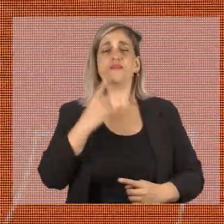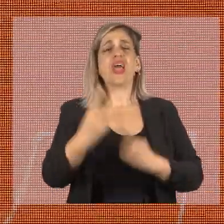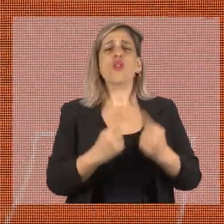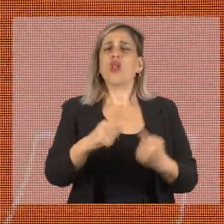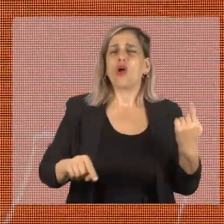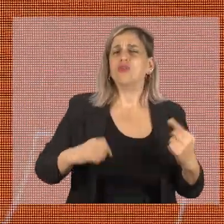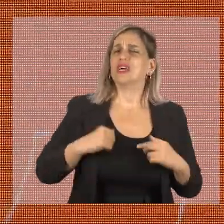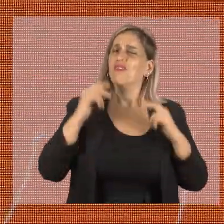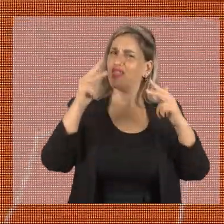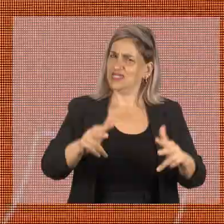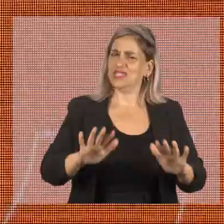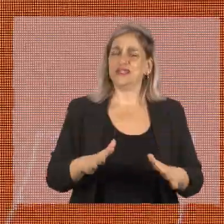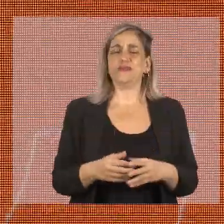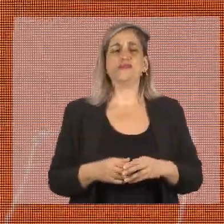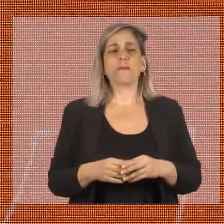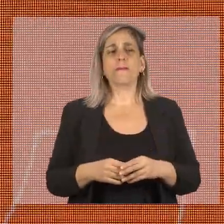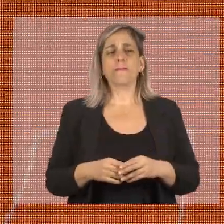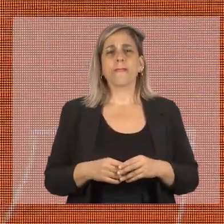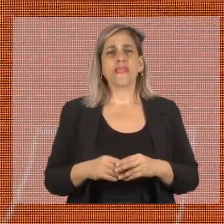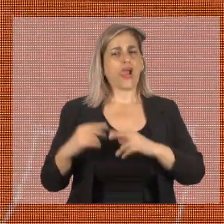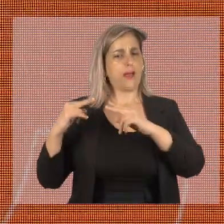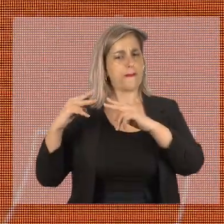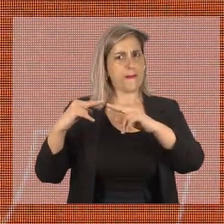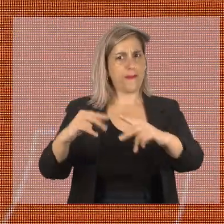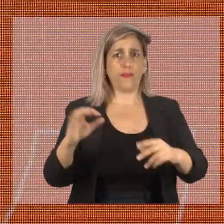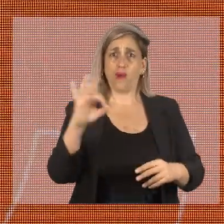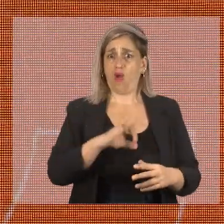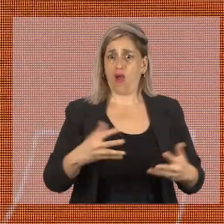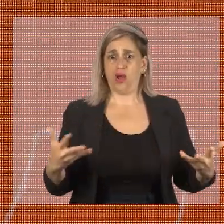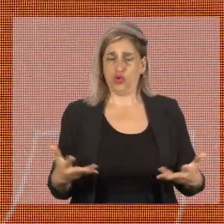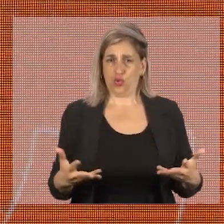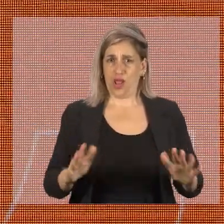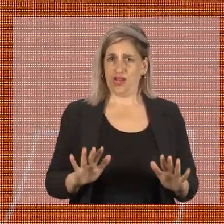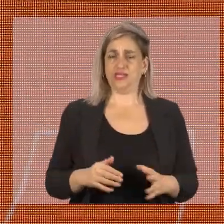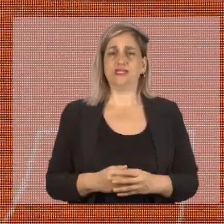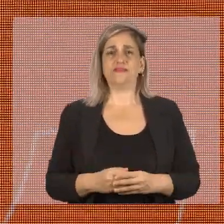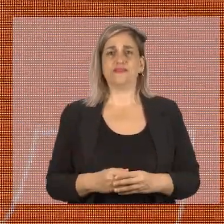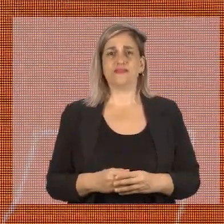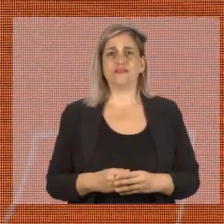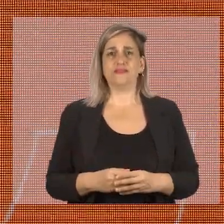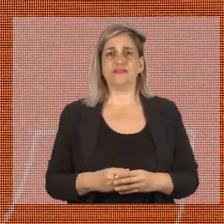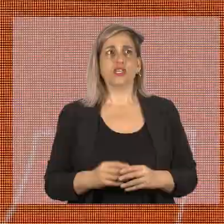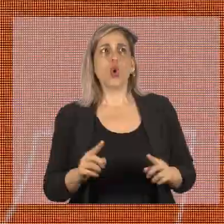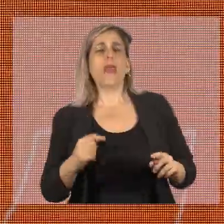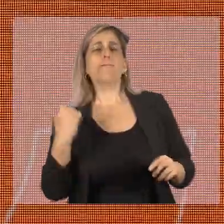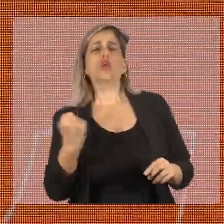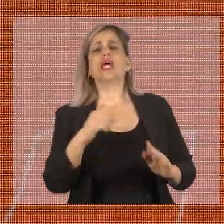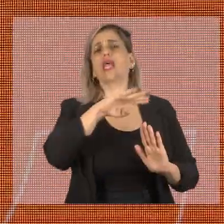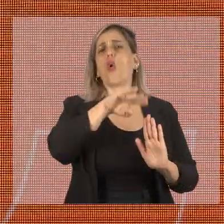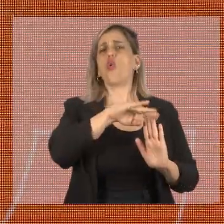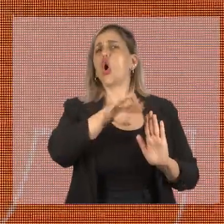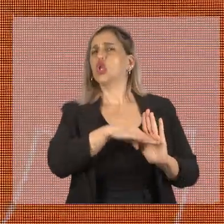Algunos conceptos que van a ver que son permanentes o actuales y no van en orden de